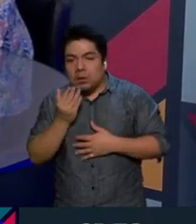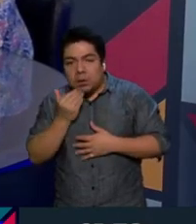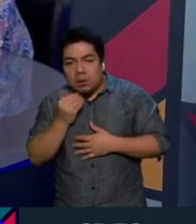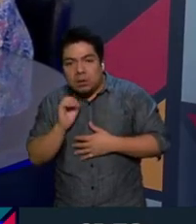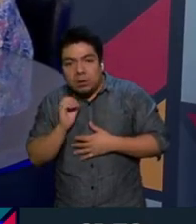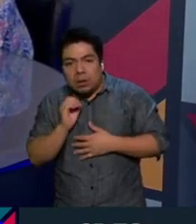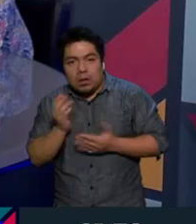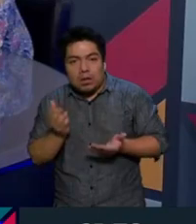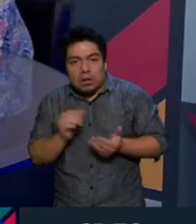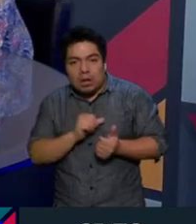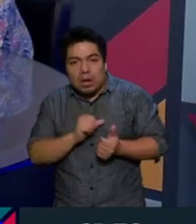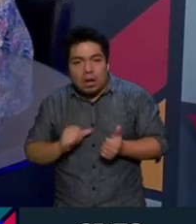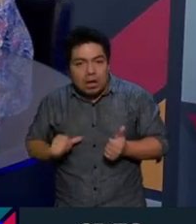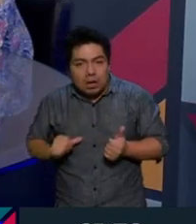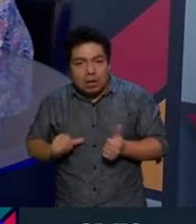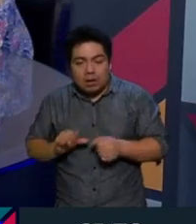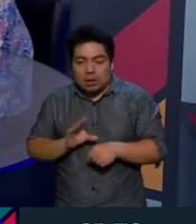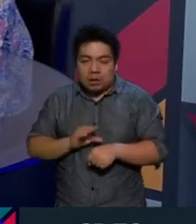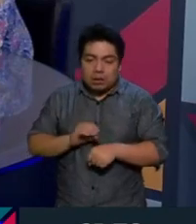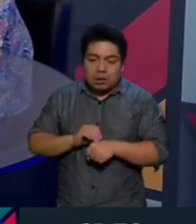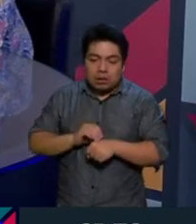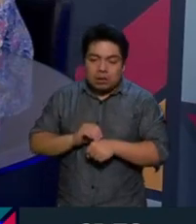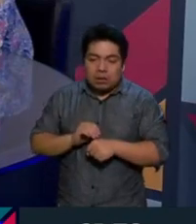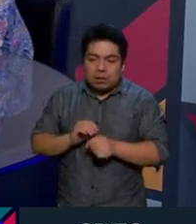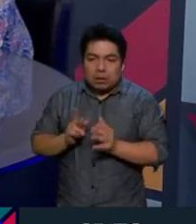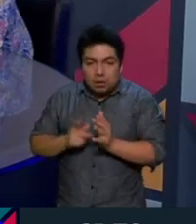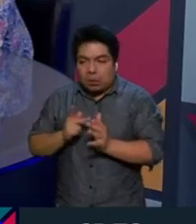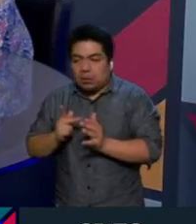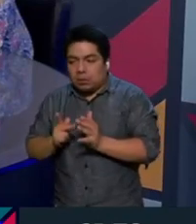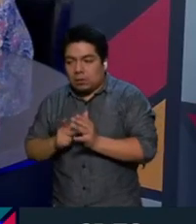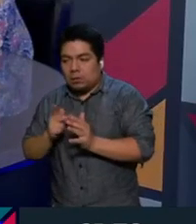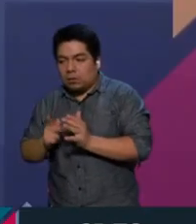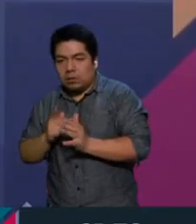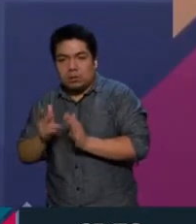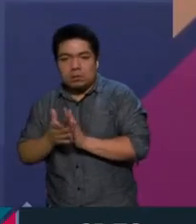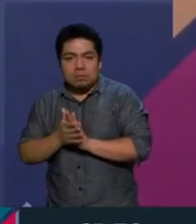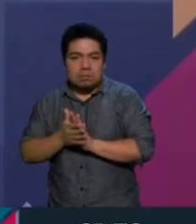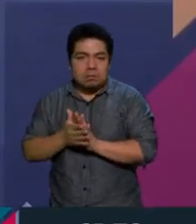2023. Que después esa licencia se renovó, digamos, con una licencia